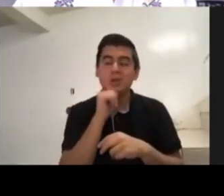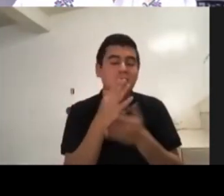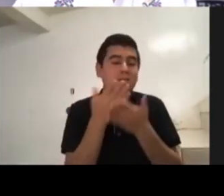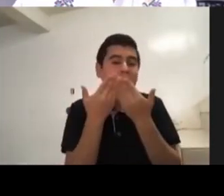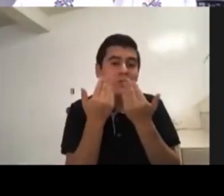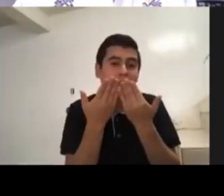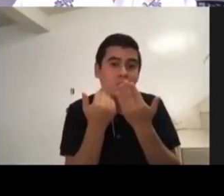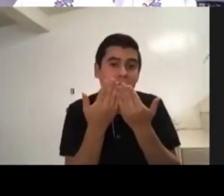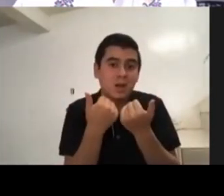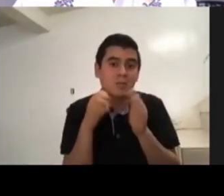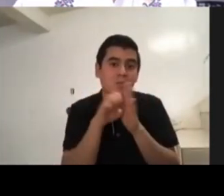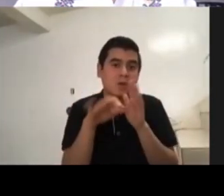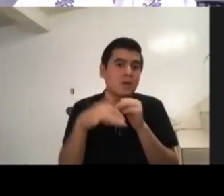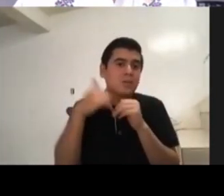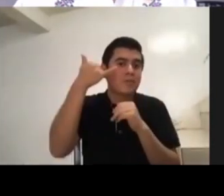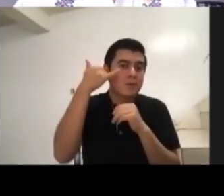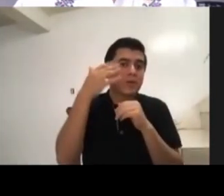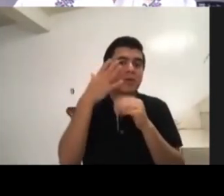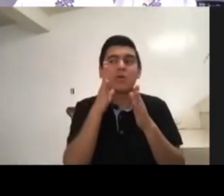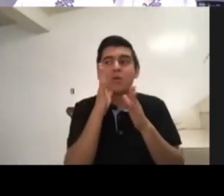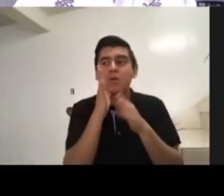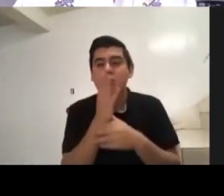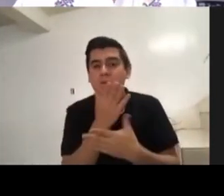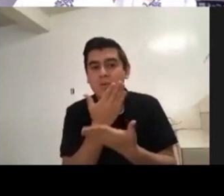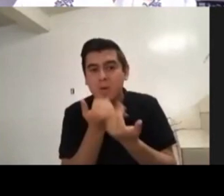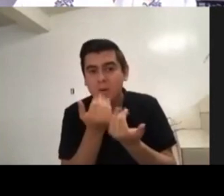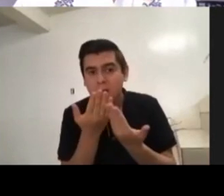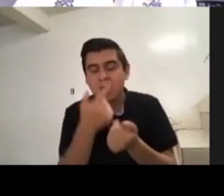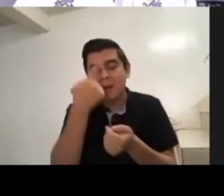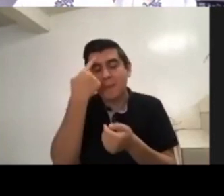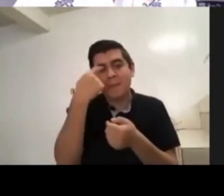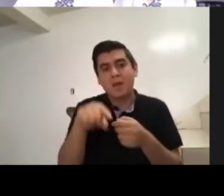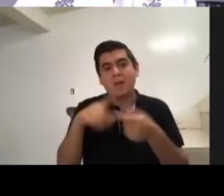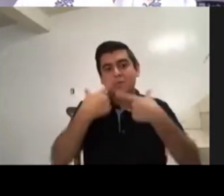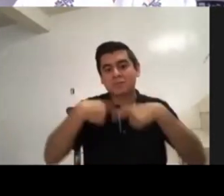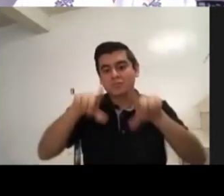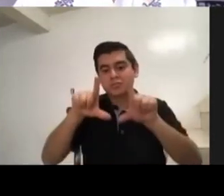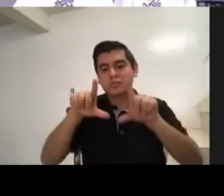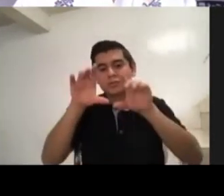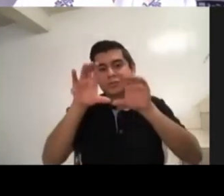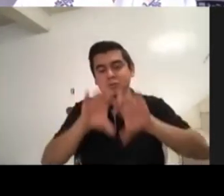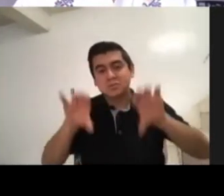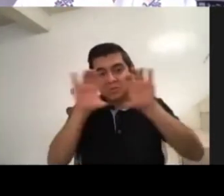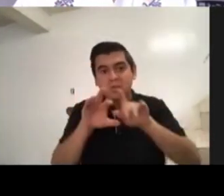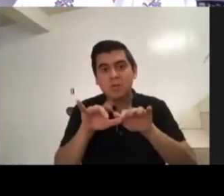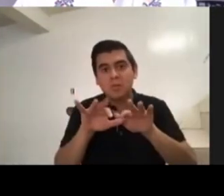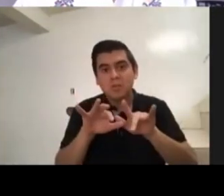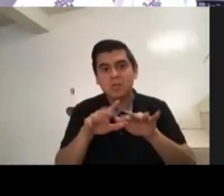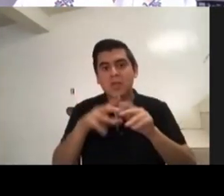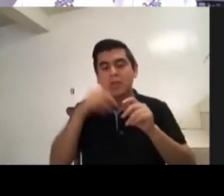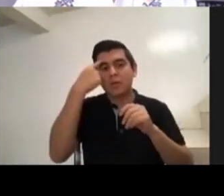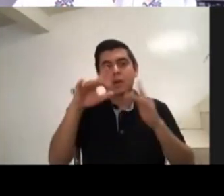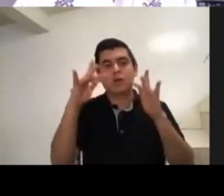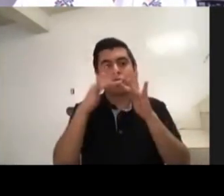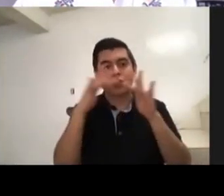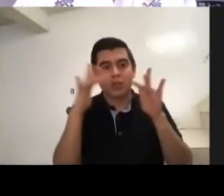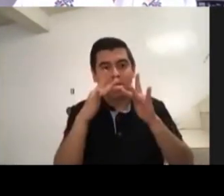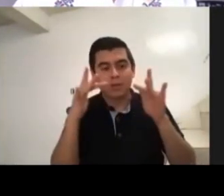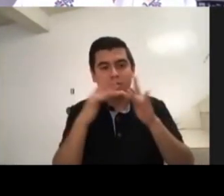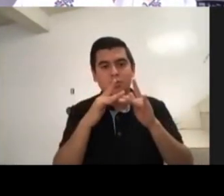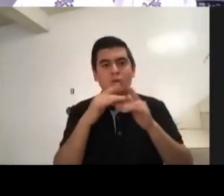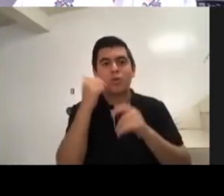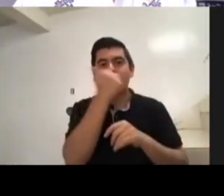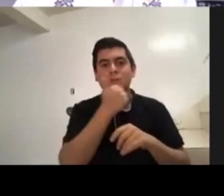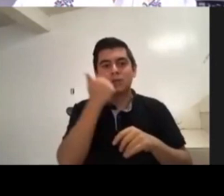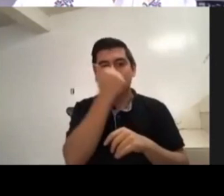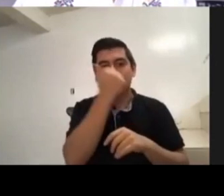dispositivos de comunicación que se requieren, solo 30% pueden estar en contacto con sus alumnos. Los